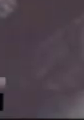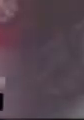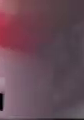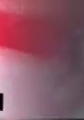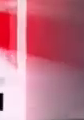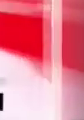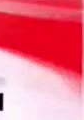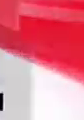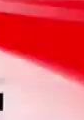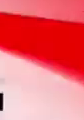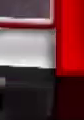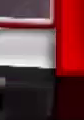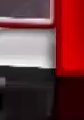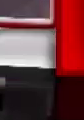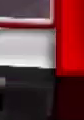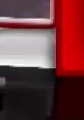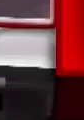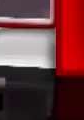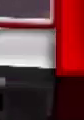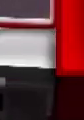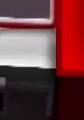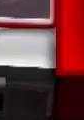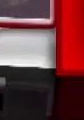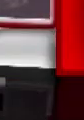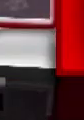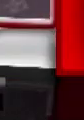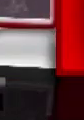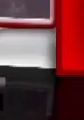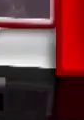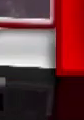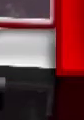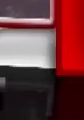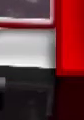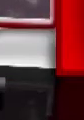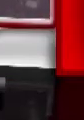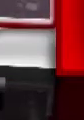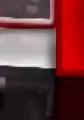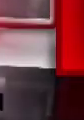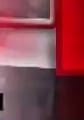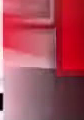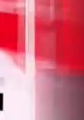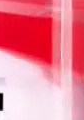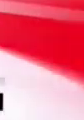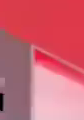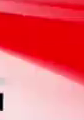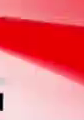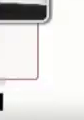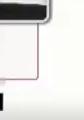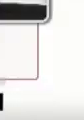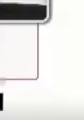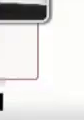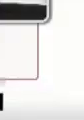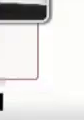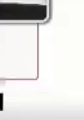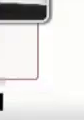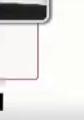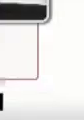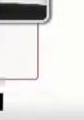Instituto Tlaxcateca de la Cultura. Estas son las propuestas Aislet en materia de cultura para esta semana.